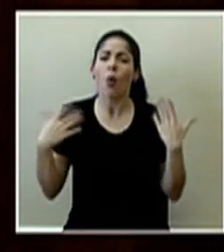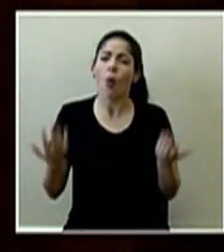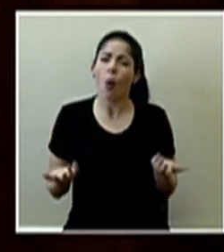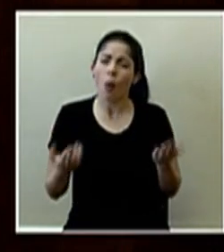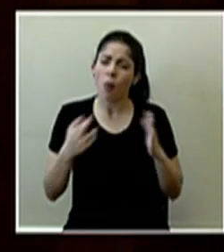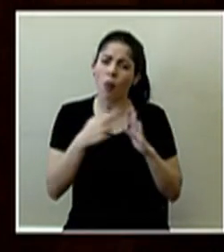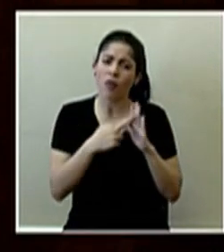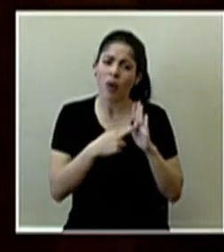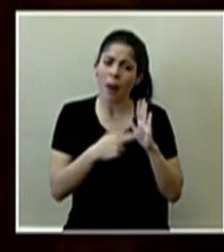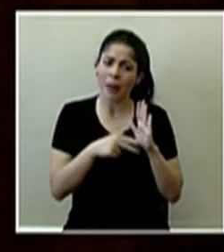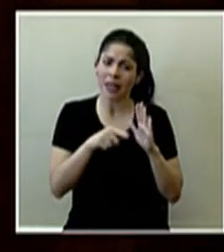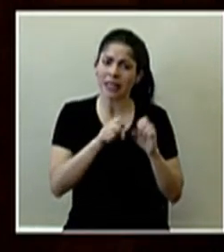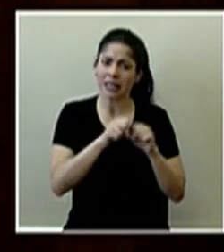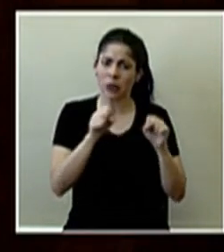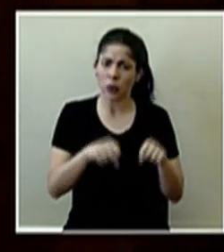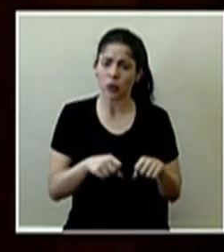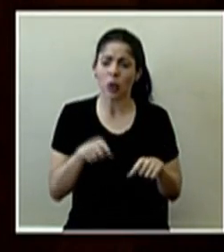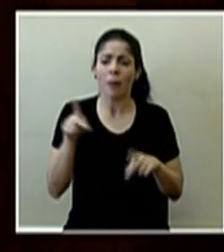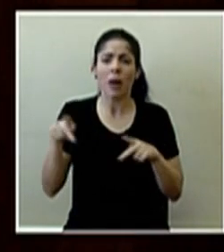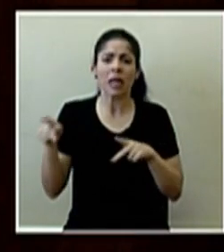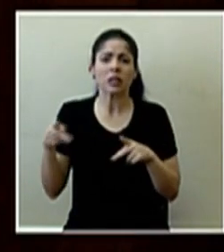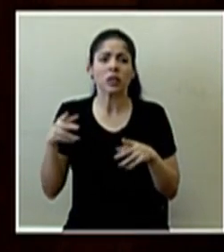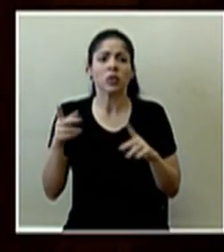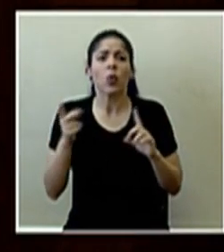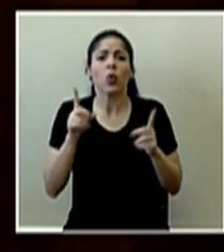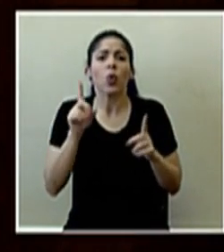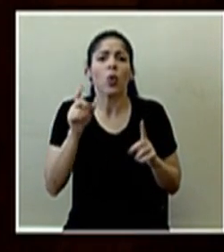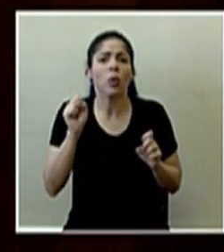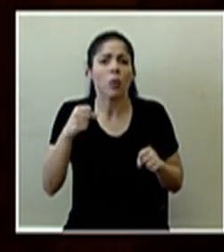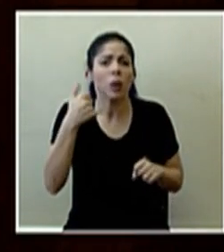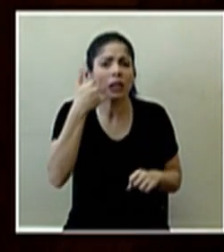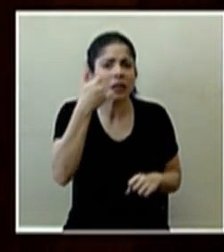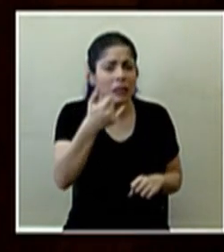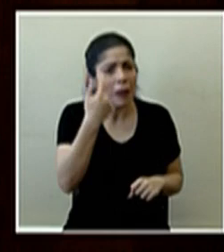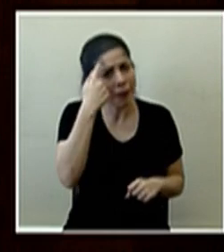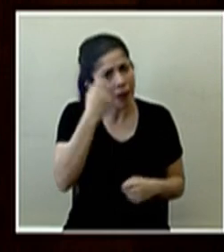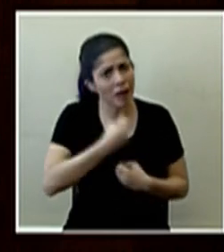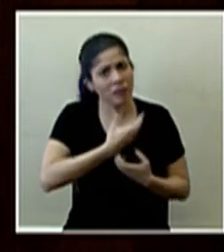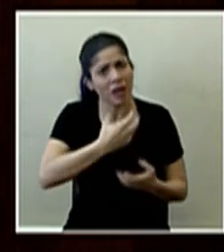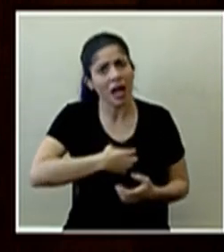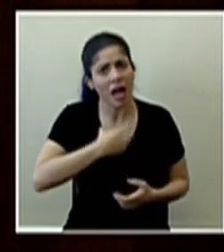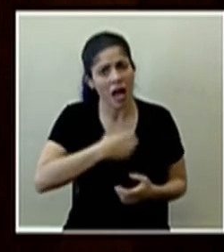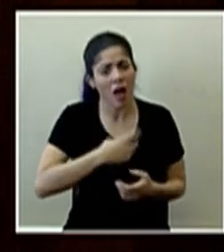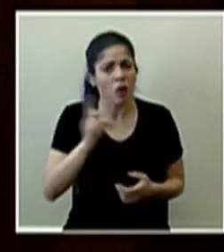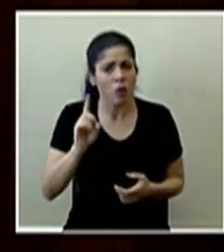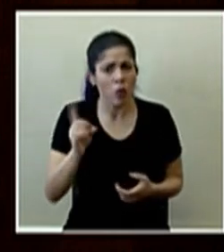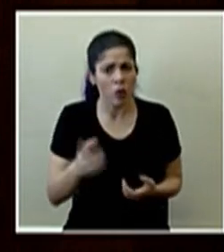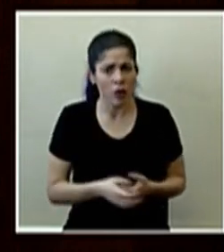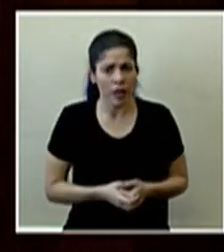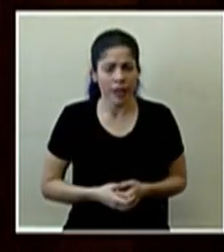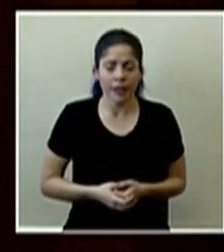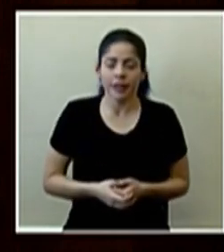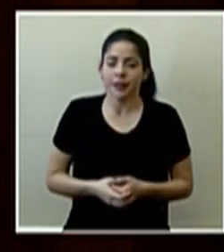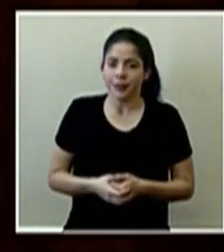esta situación y a cuál número pueden llamar las personas para externar este tipo de queja?